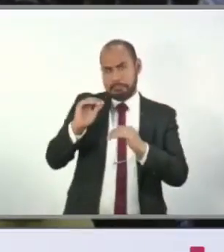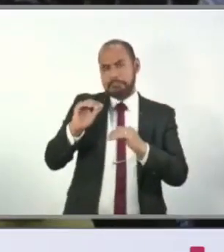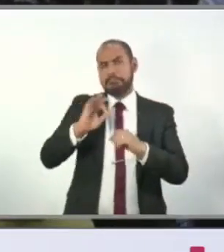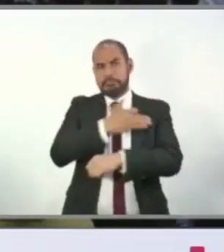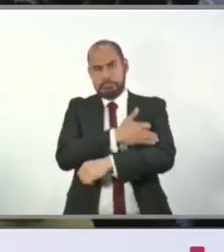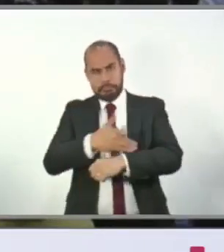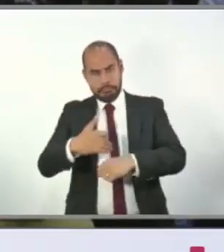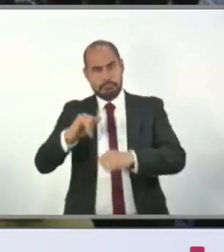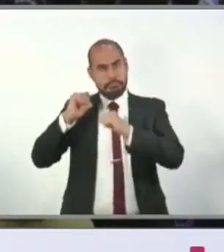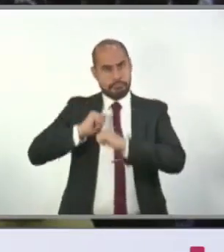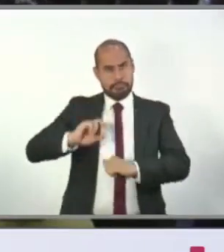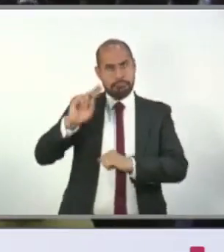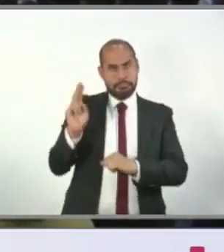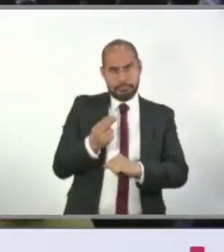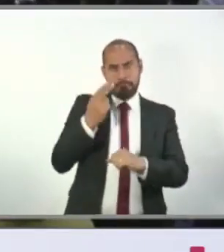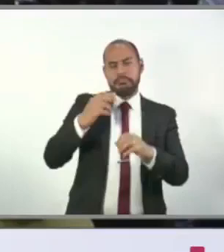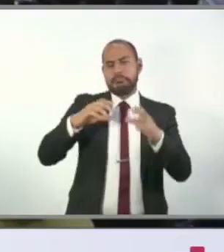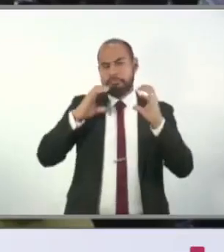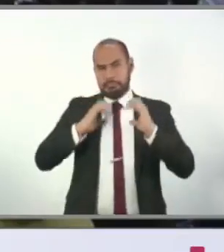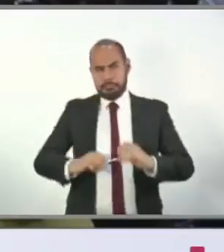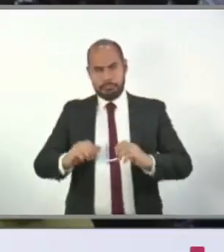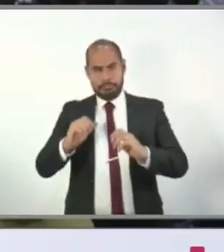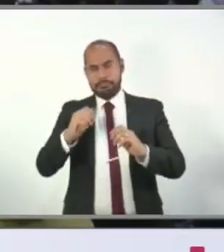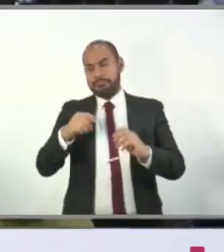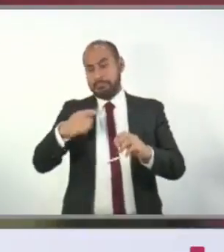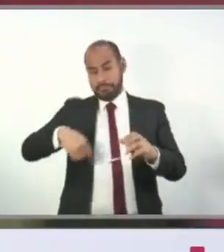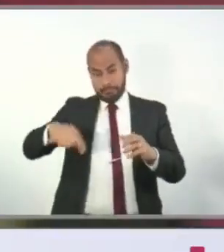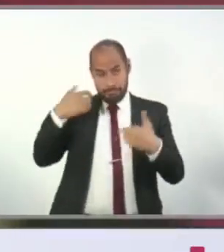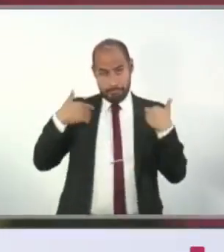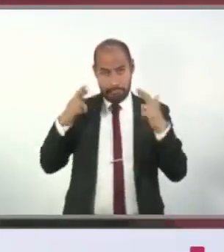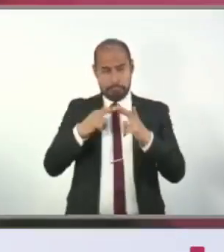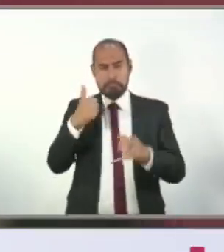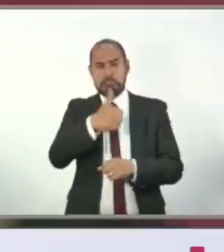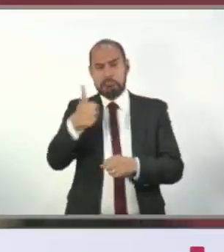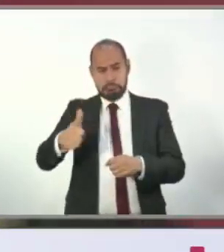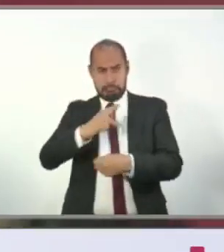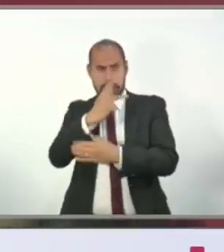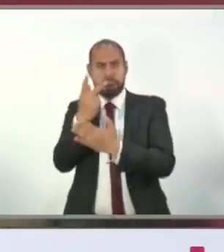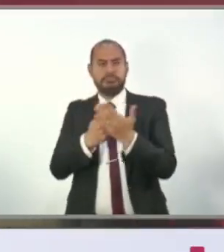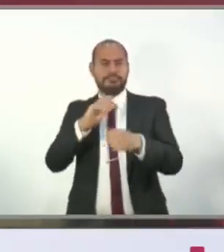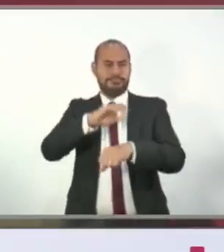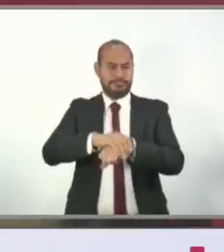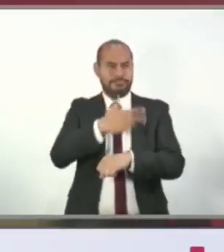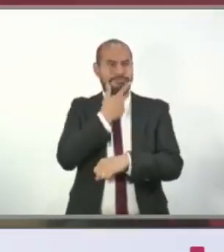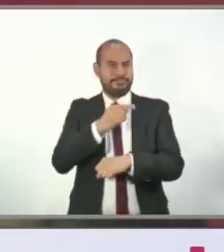cuerpos académicos de cada uno de nuestros programas. Amigas y amigos todos.